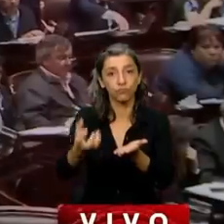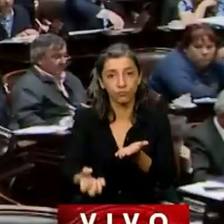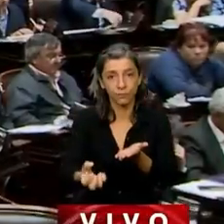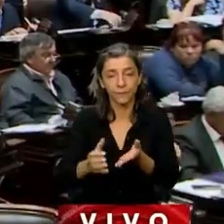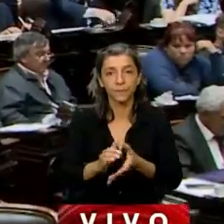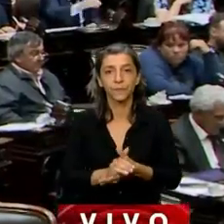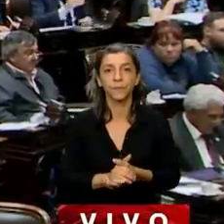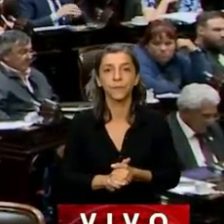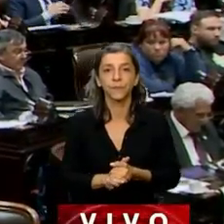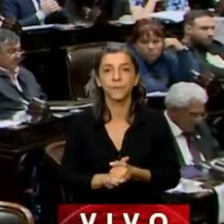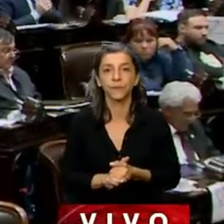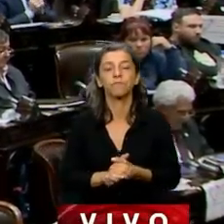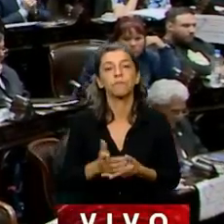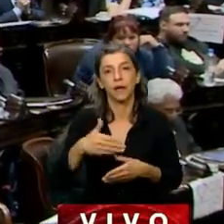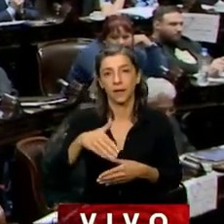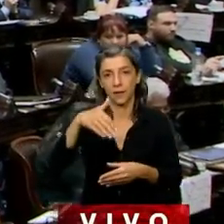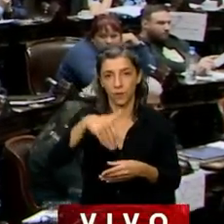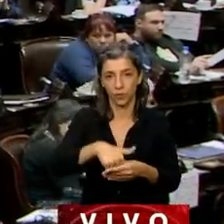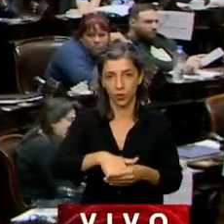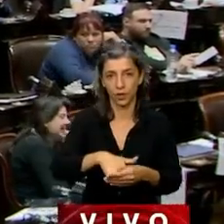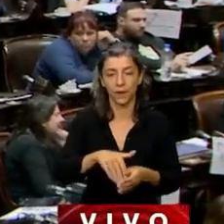y que marquen su voto.